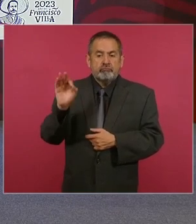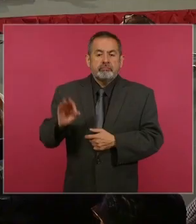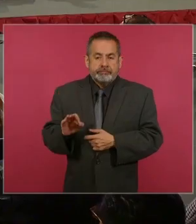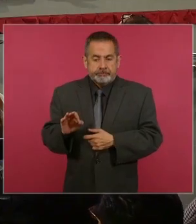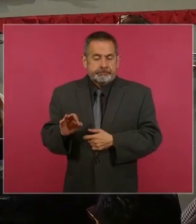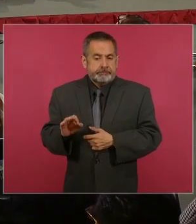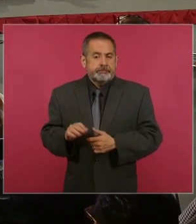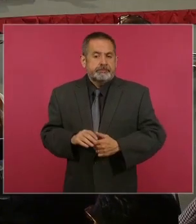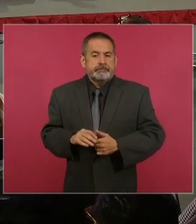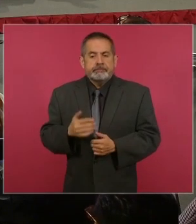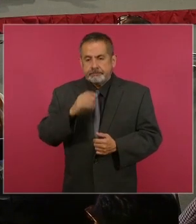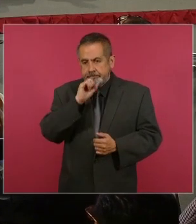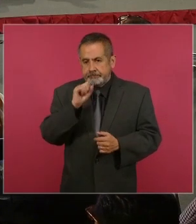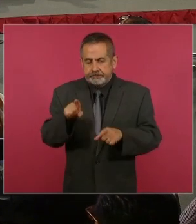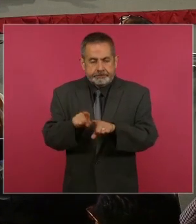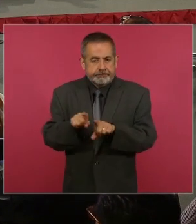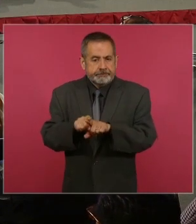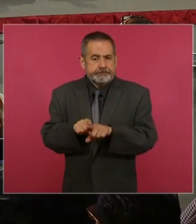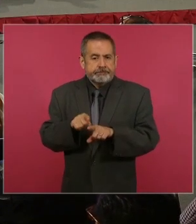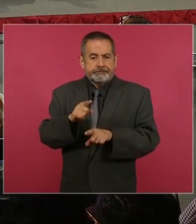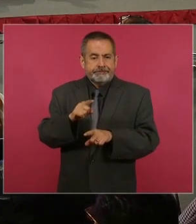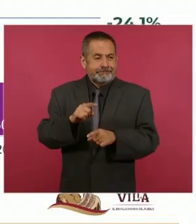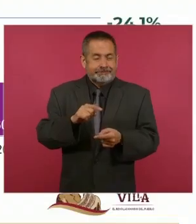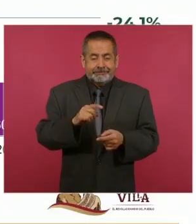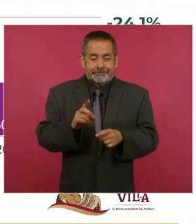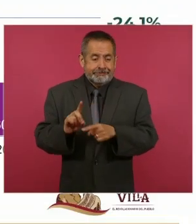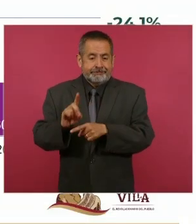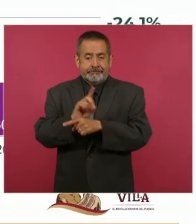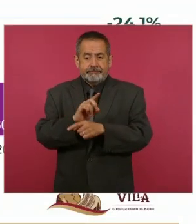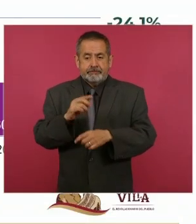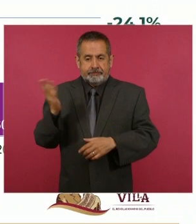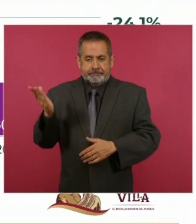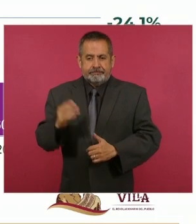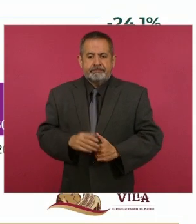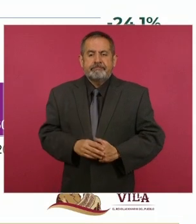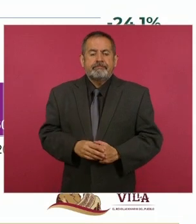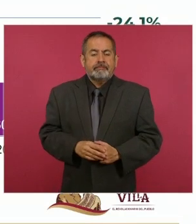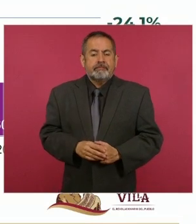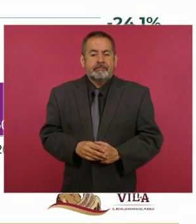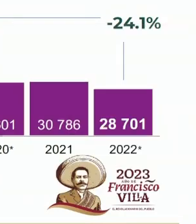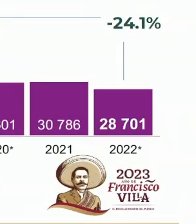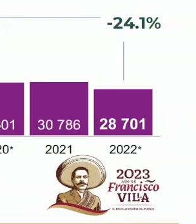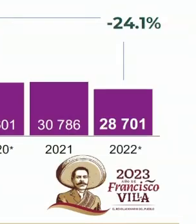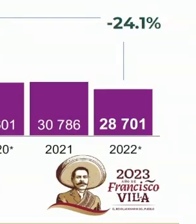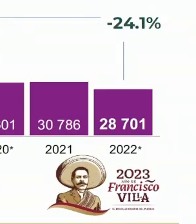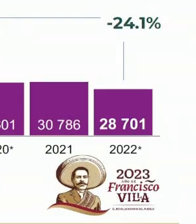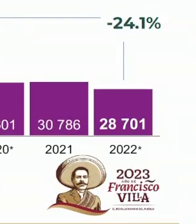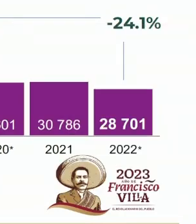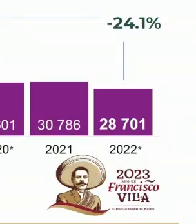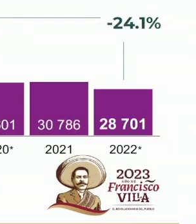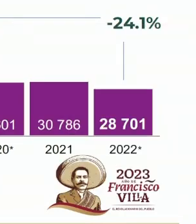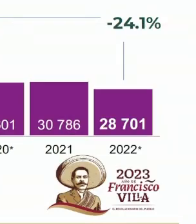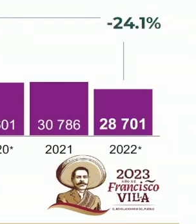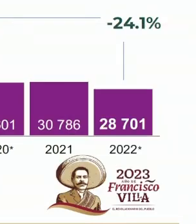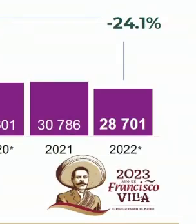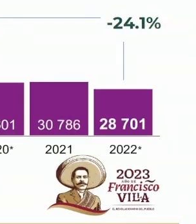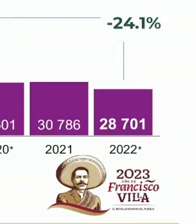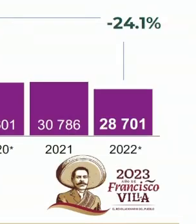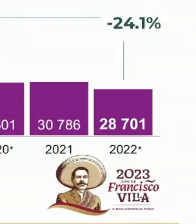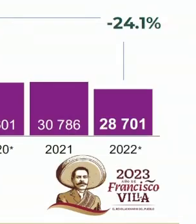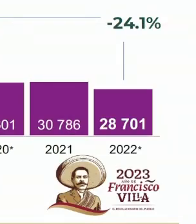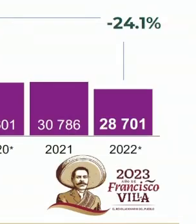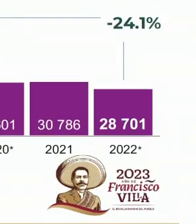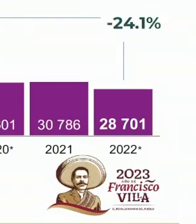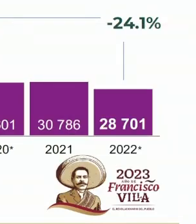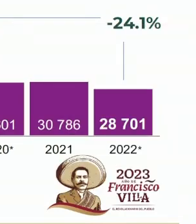24,1%, y también es la cifra más baja desde el 2012. En 10 años esta es la cifra más baja en cuanto a la incidencia